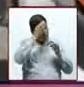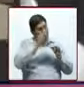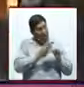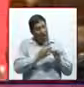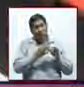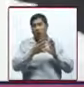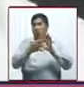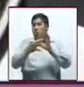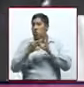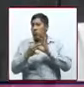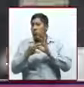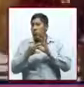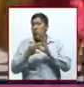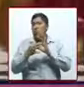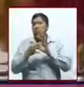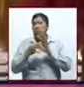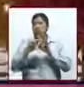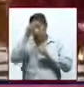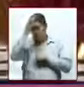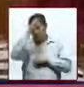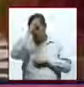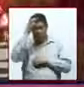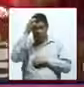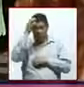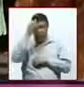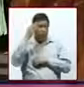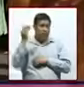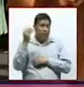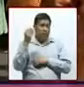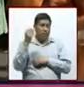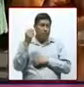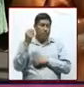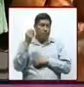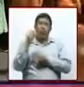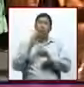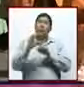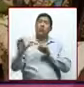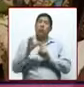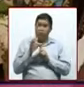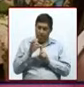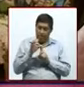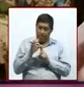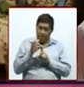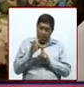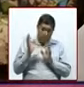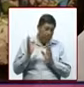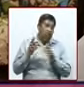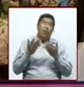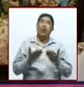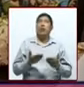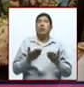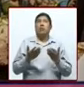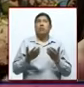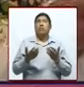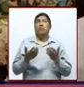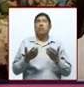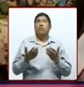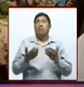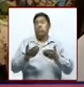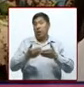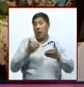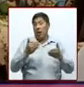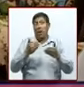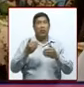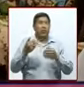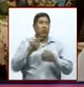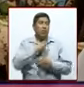La unión entre la fe católica y la cultura. Aquí que tenemos ya, antes de